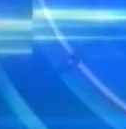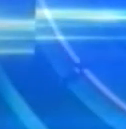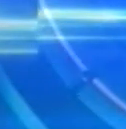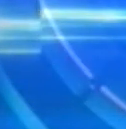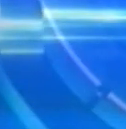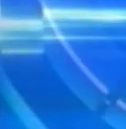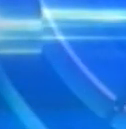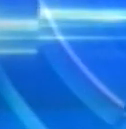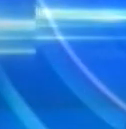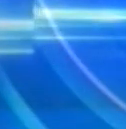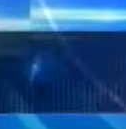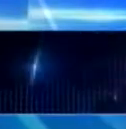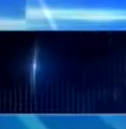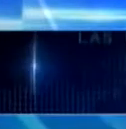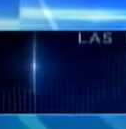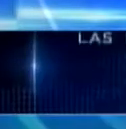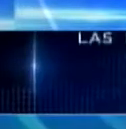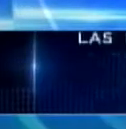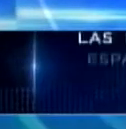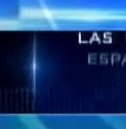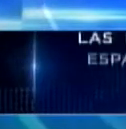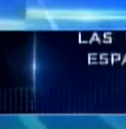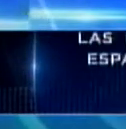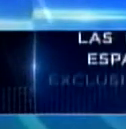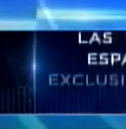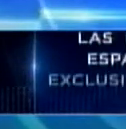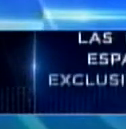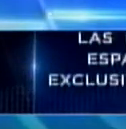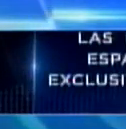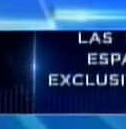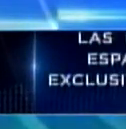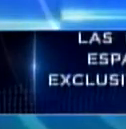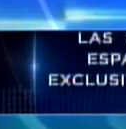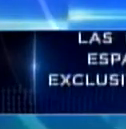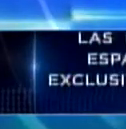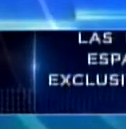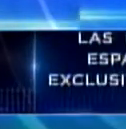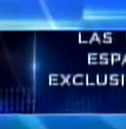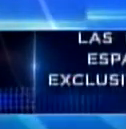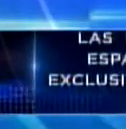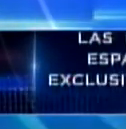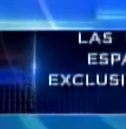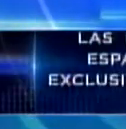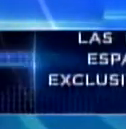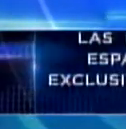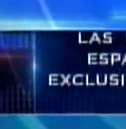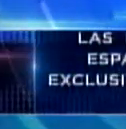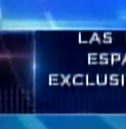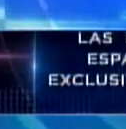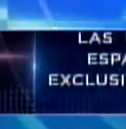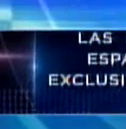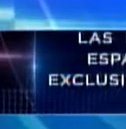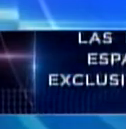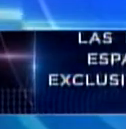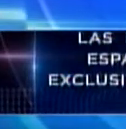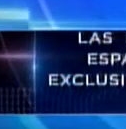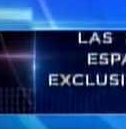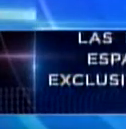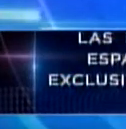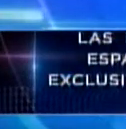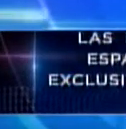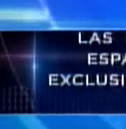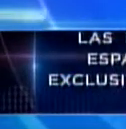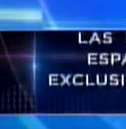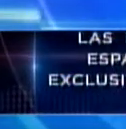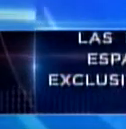7:20 de la mañana. Nos acompaña la asambleísta del Partido Socialista, Silvia Salgado, para dialogar también sobre este juicio político al